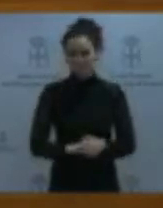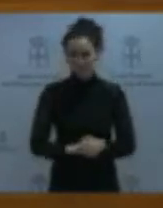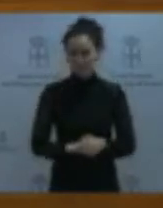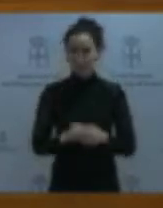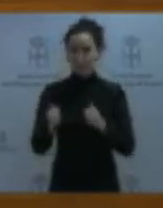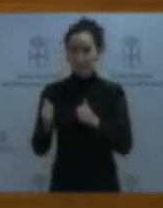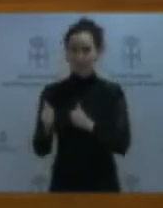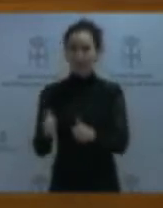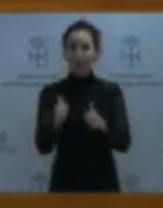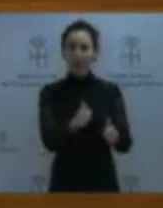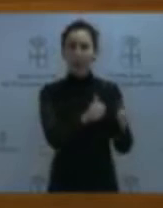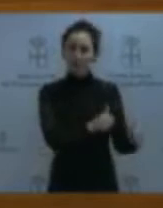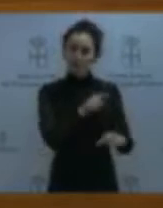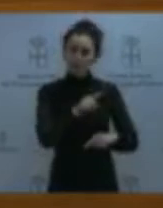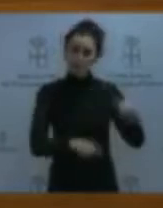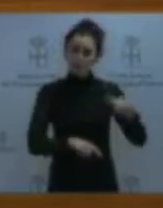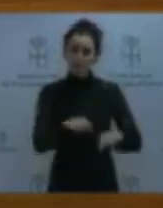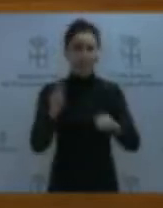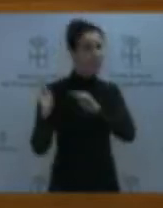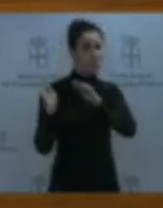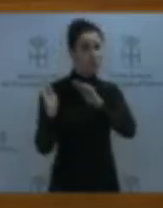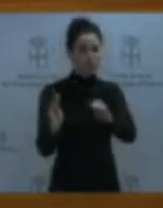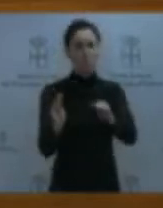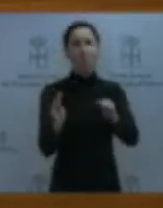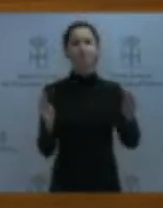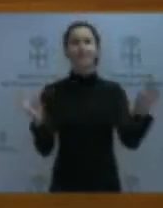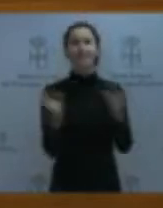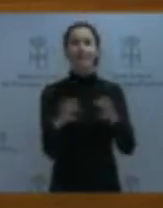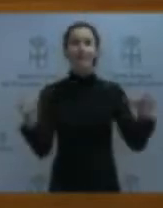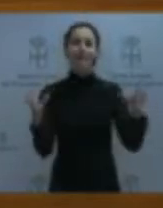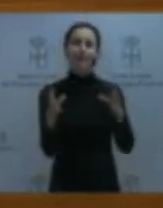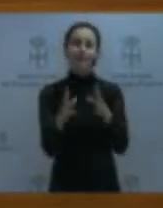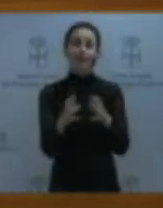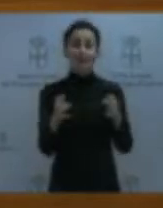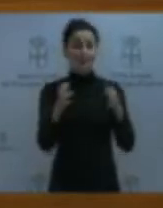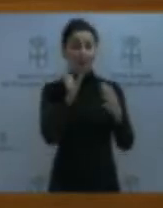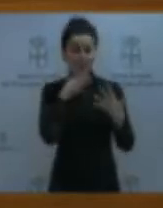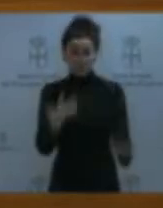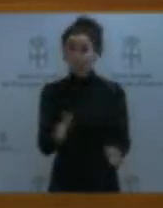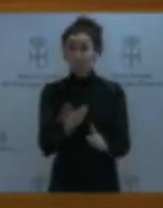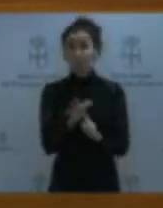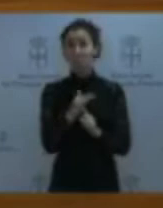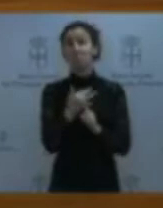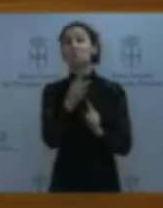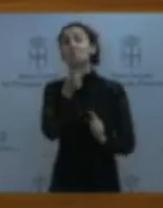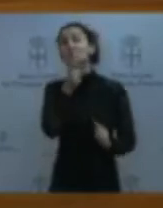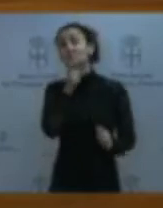uno con la ambición que corresponde. Y, por supuesto, estamos donde estamos, en un gobierno